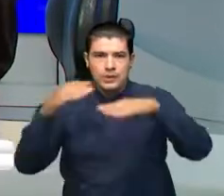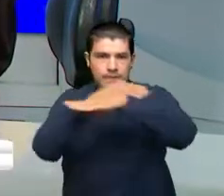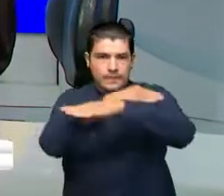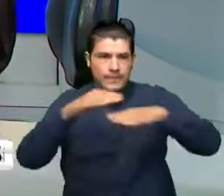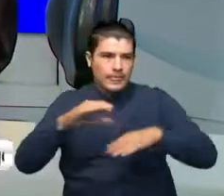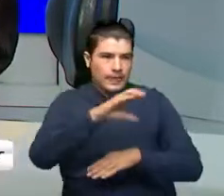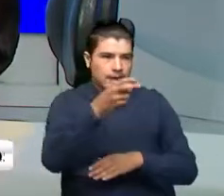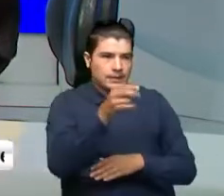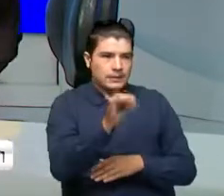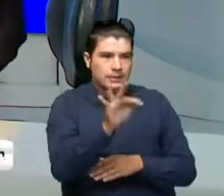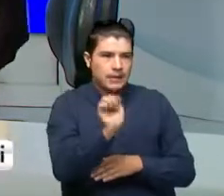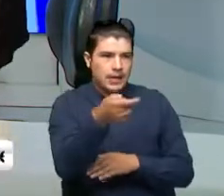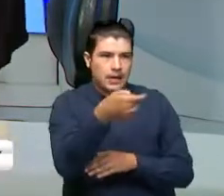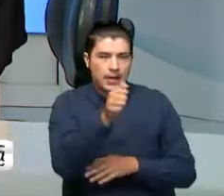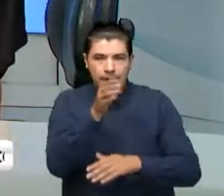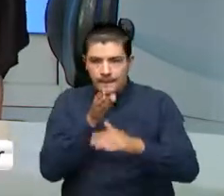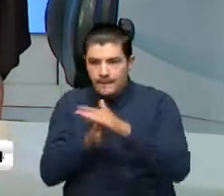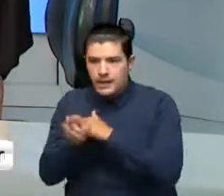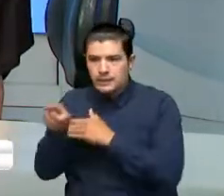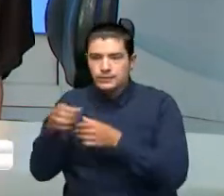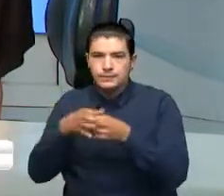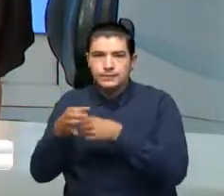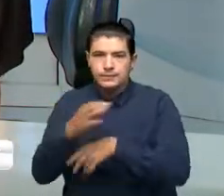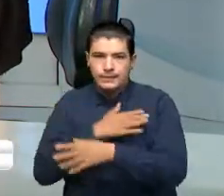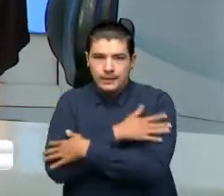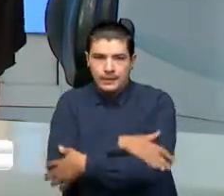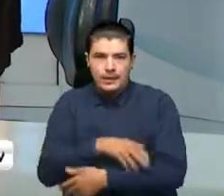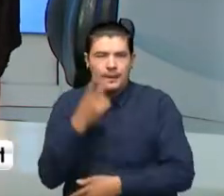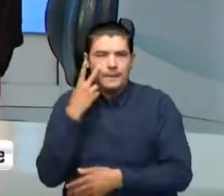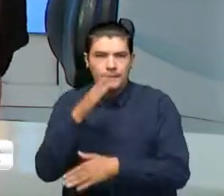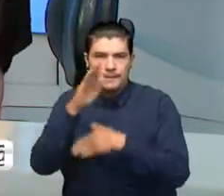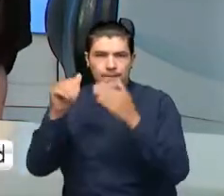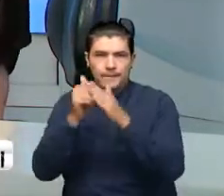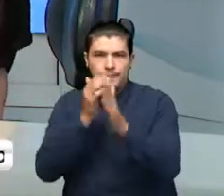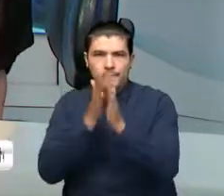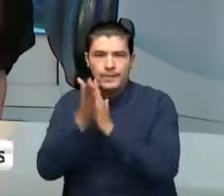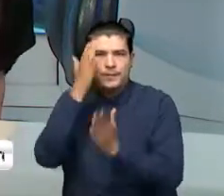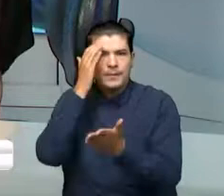conduce a Pamplona. Joana, buenas tardes. Adelante, ¿qué dicen las autoridades?